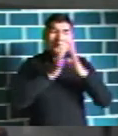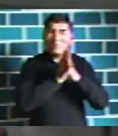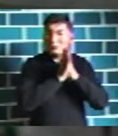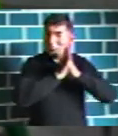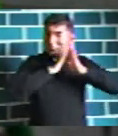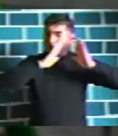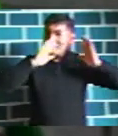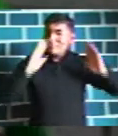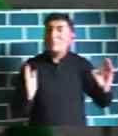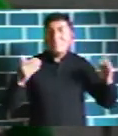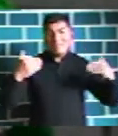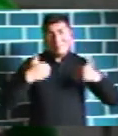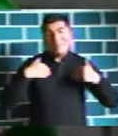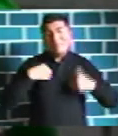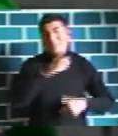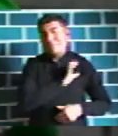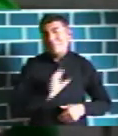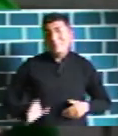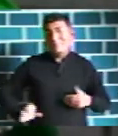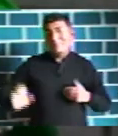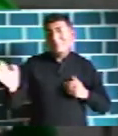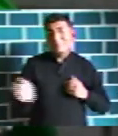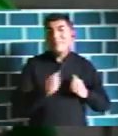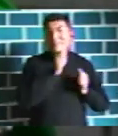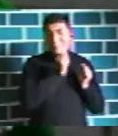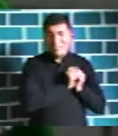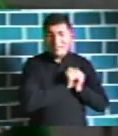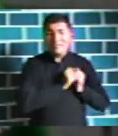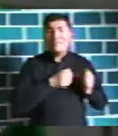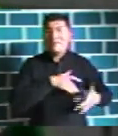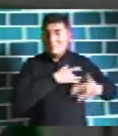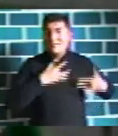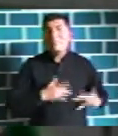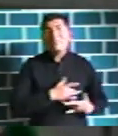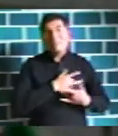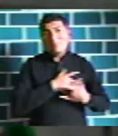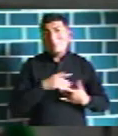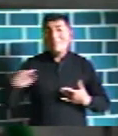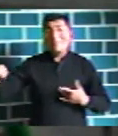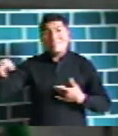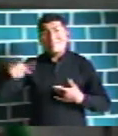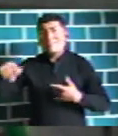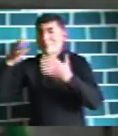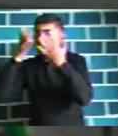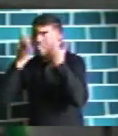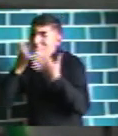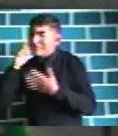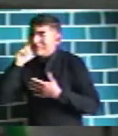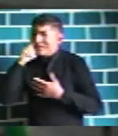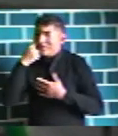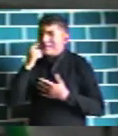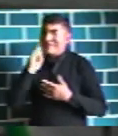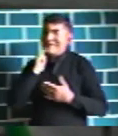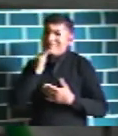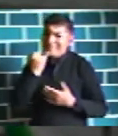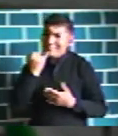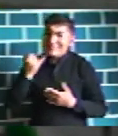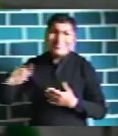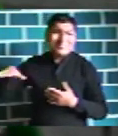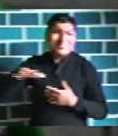el tenerlo a cristo en nuestros corazones los tristones los aburridos los celosos